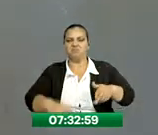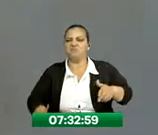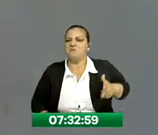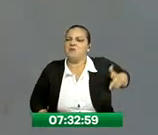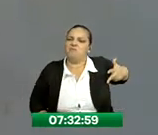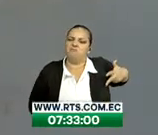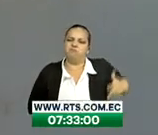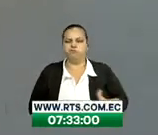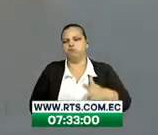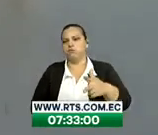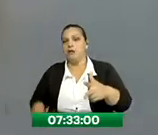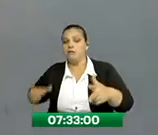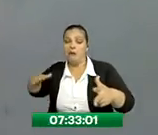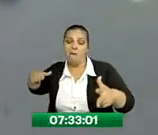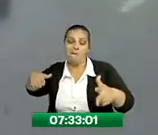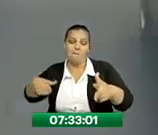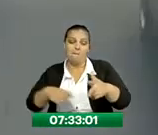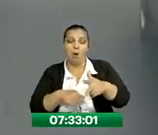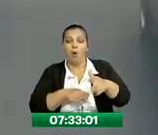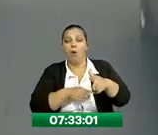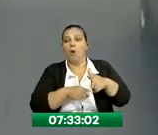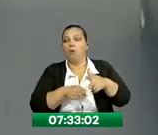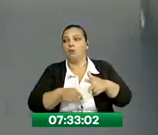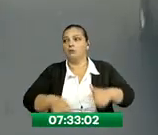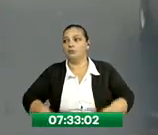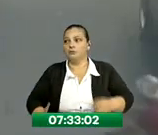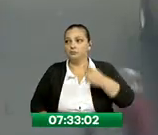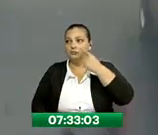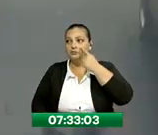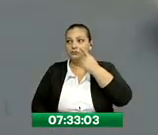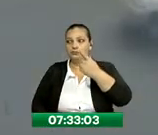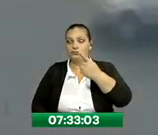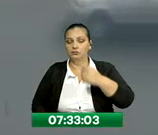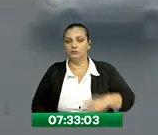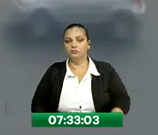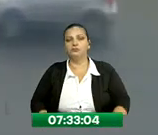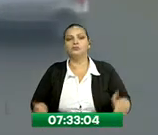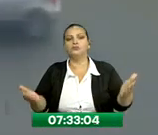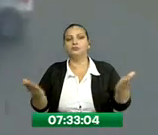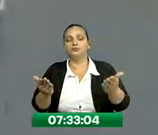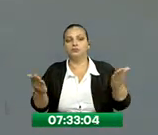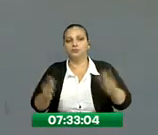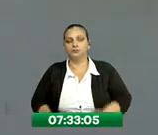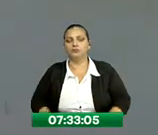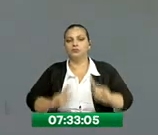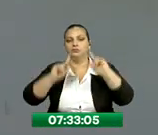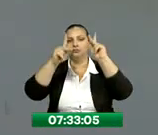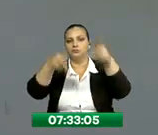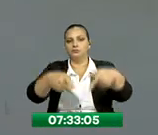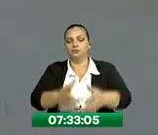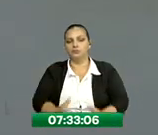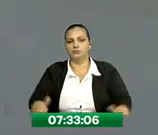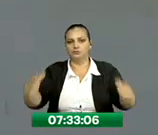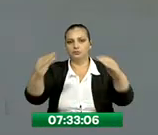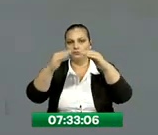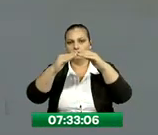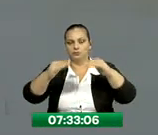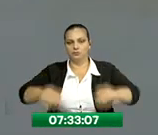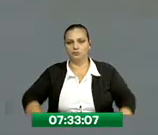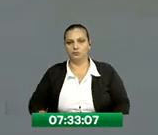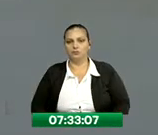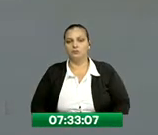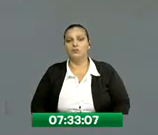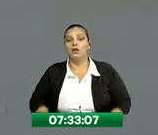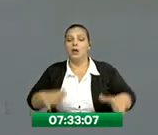perimetral, en el ingreso al Trinipuerto, en el suroeste. El conductor fue socorrido por